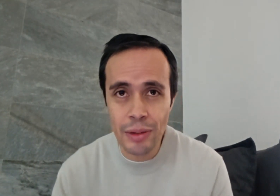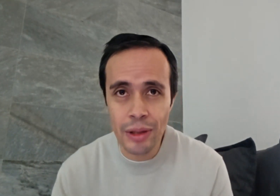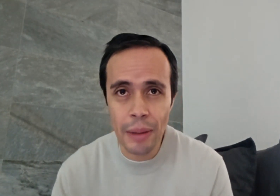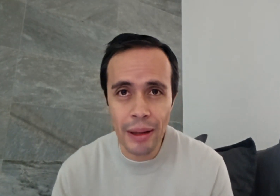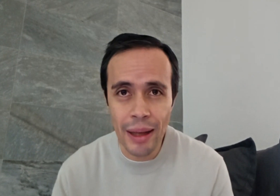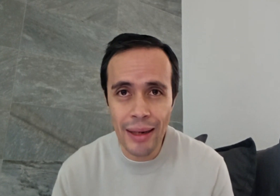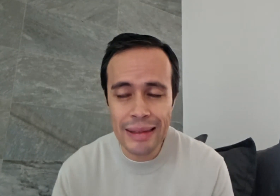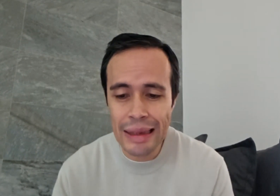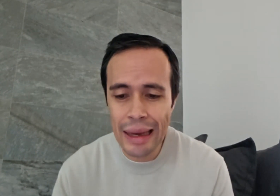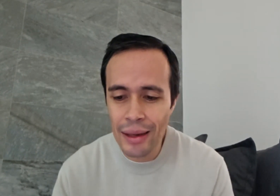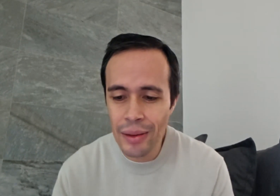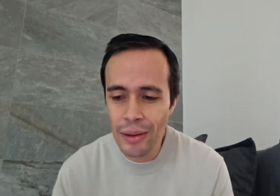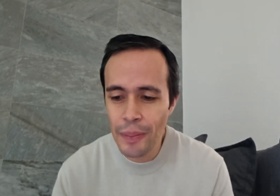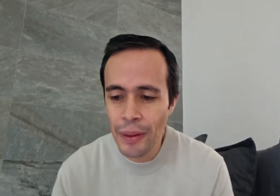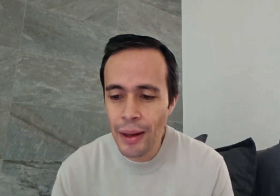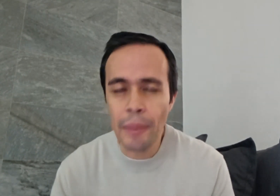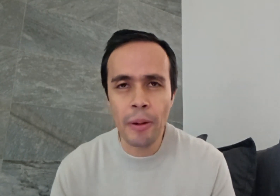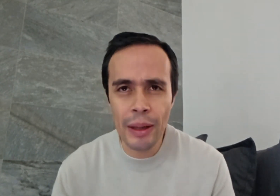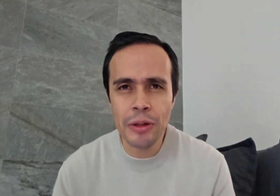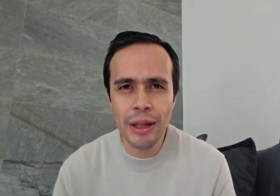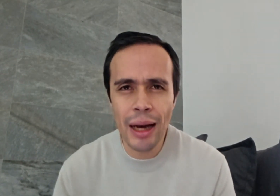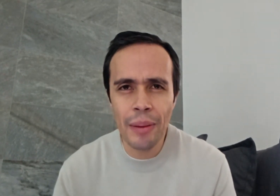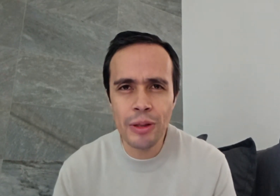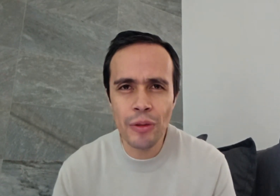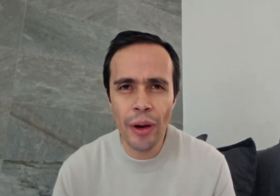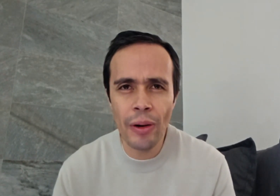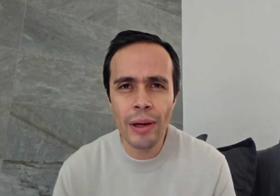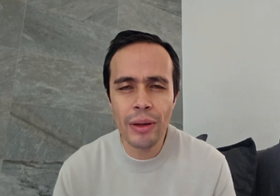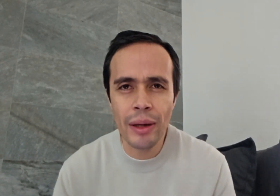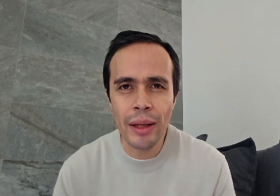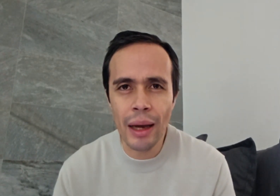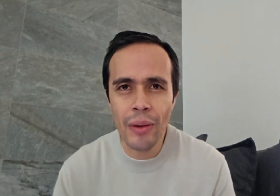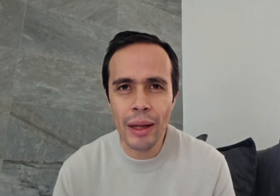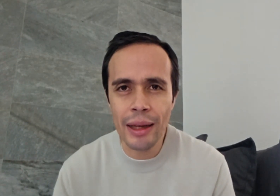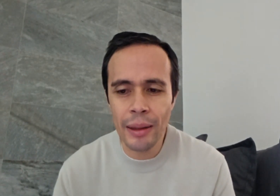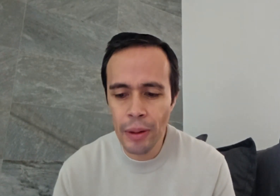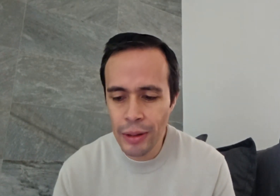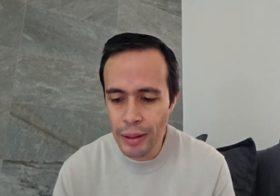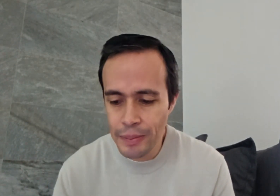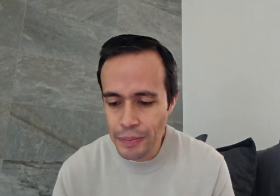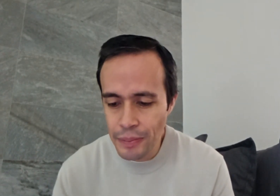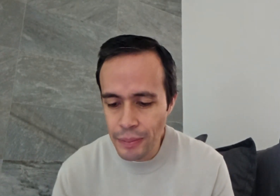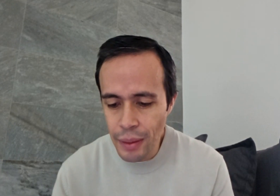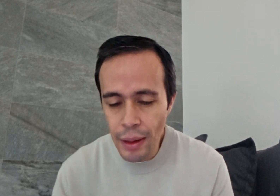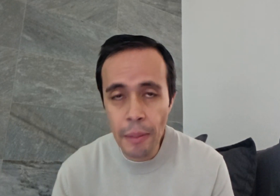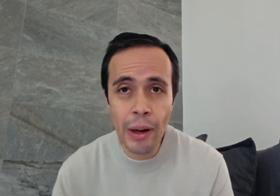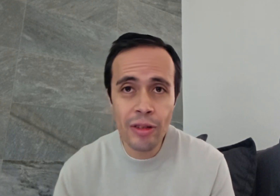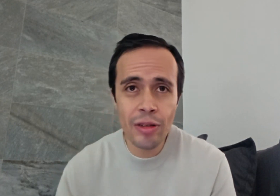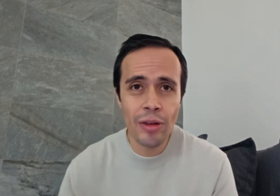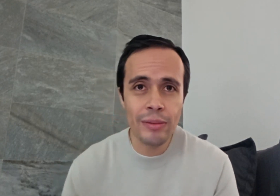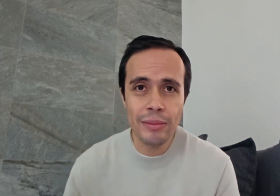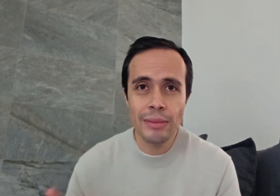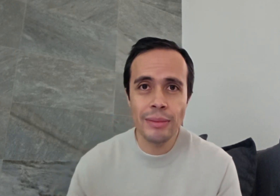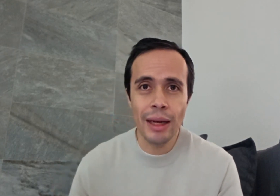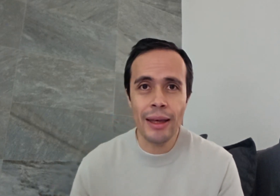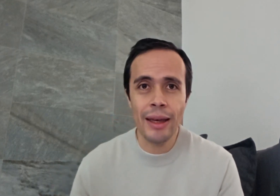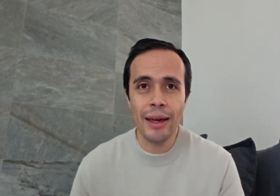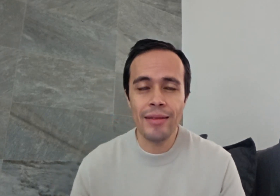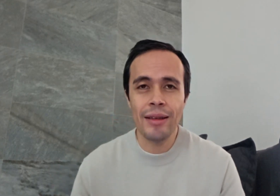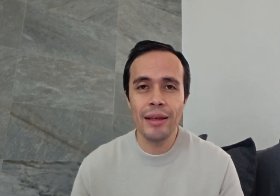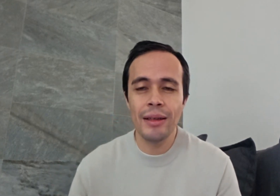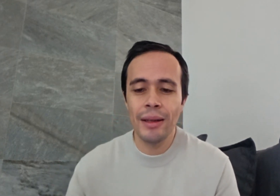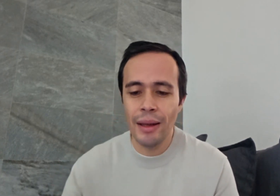Mexicana, ni sus capitales, ni nada, ¿no? La propia Xóchitl Gálvez sufrió cuando le quitaron el teleprompter. Pero insisto,